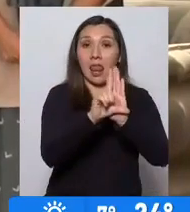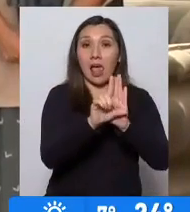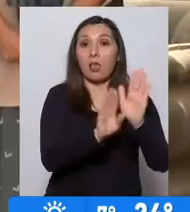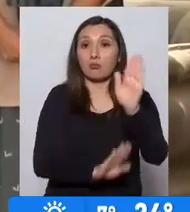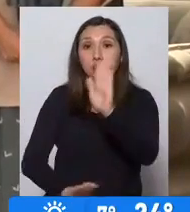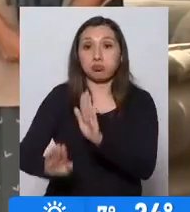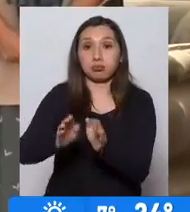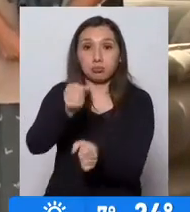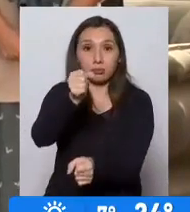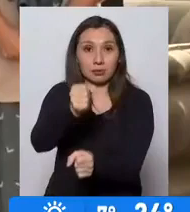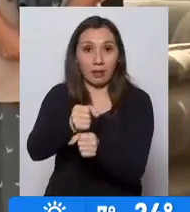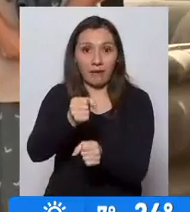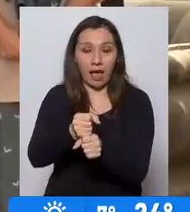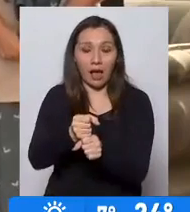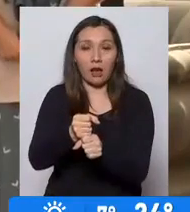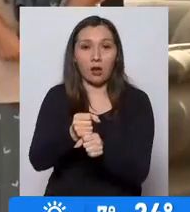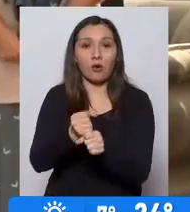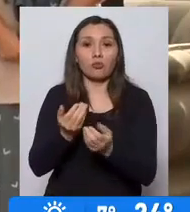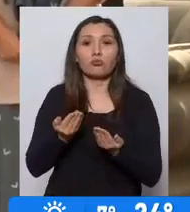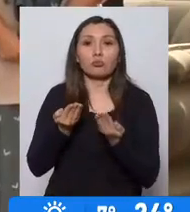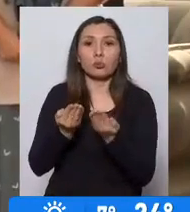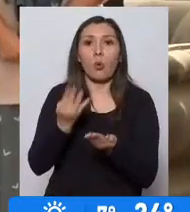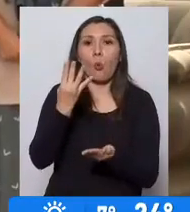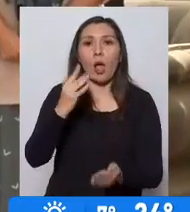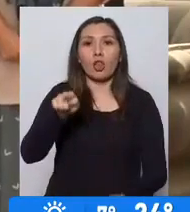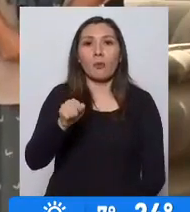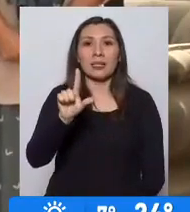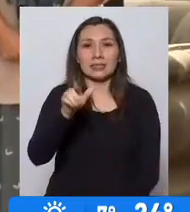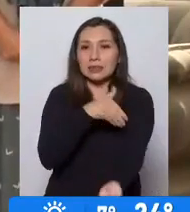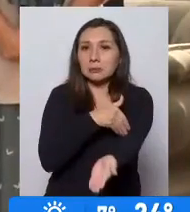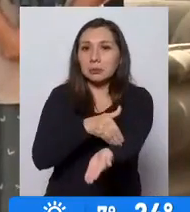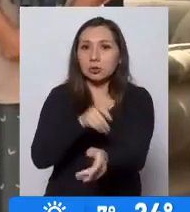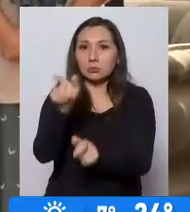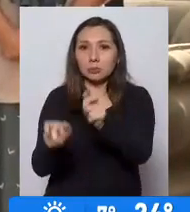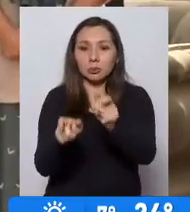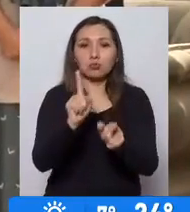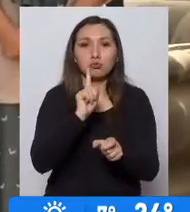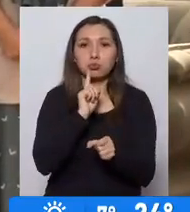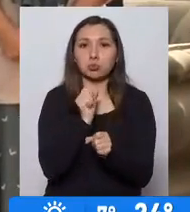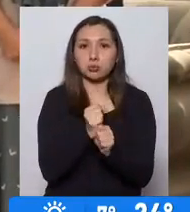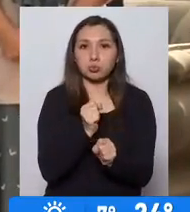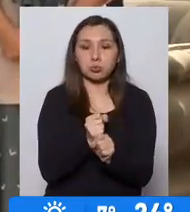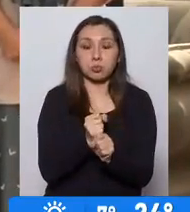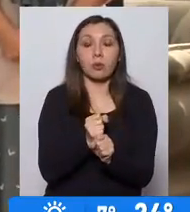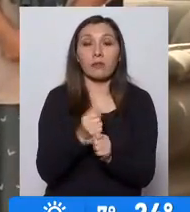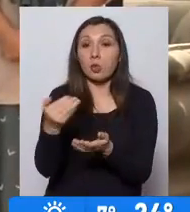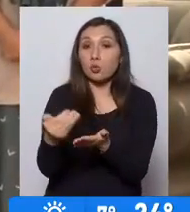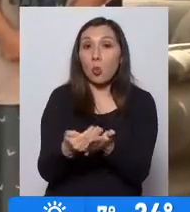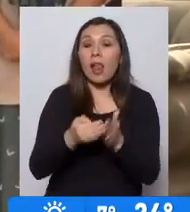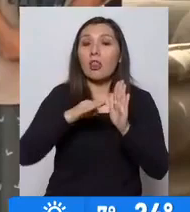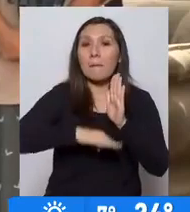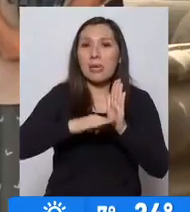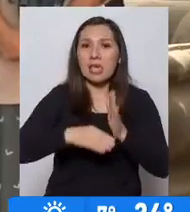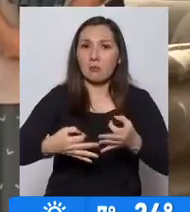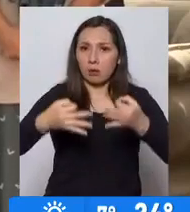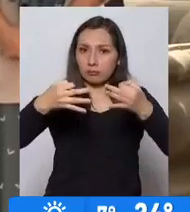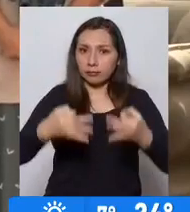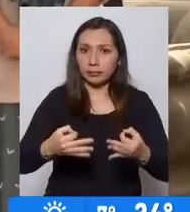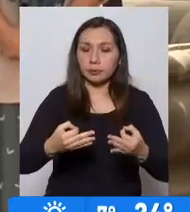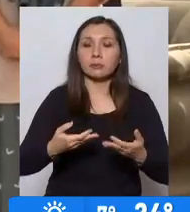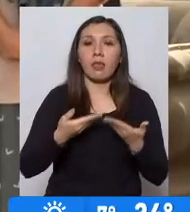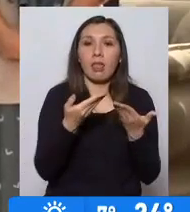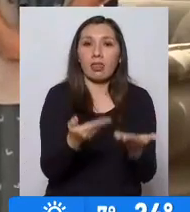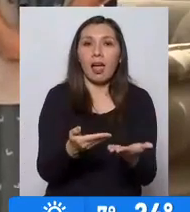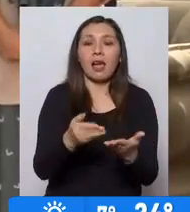protección del trabajo, que favorece a 4,7 millones de trabajadores. El ingreso mínimo garantizado,